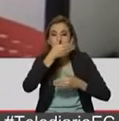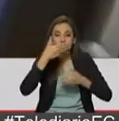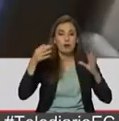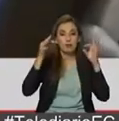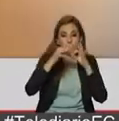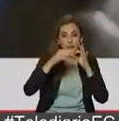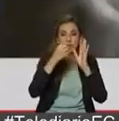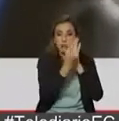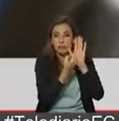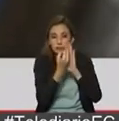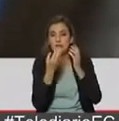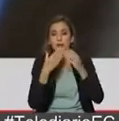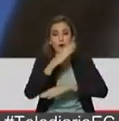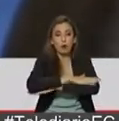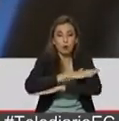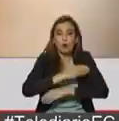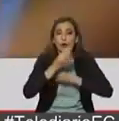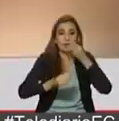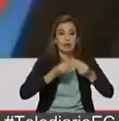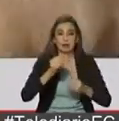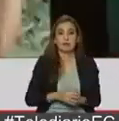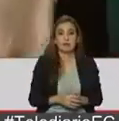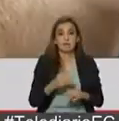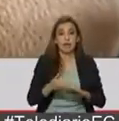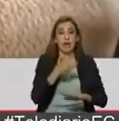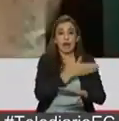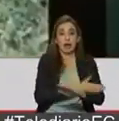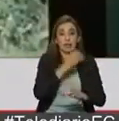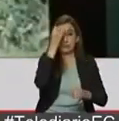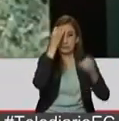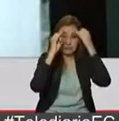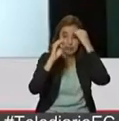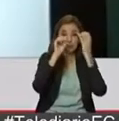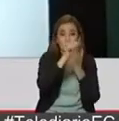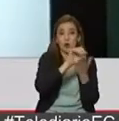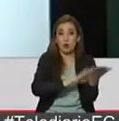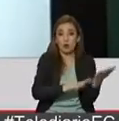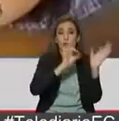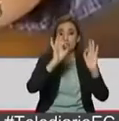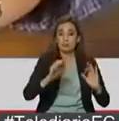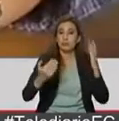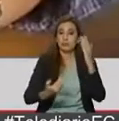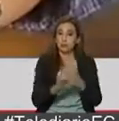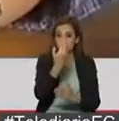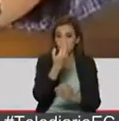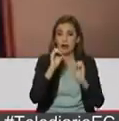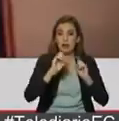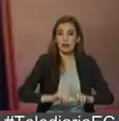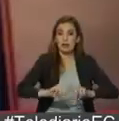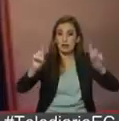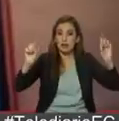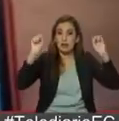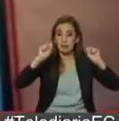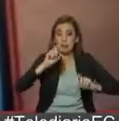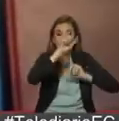canales de distribución son fundamentales. Por ello, antes de emprender, asegúrese de que su idea sea innovadora y que llegue al público de